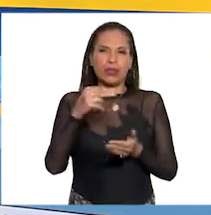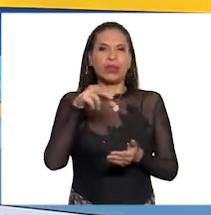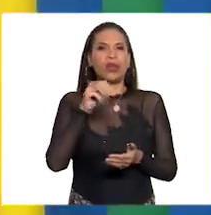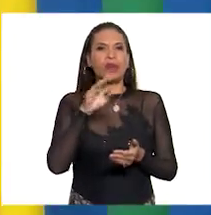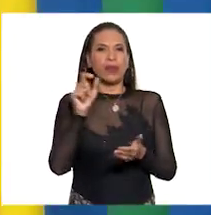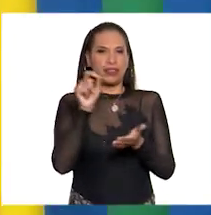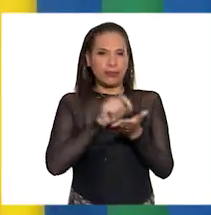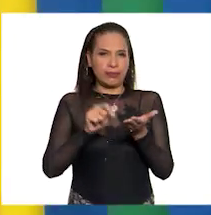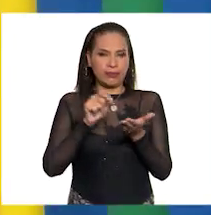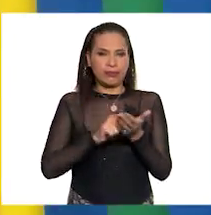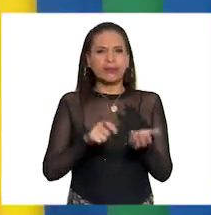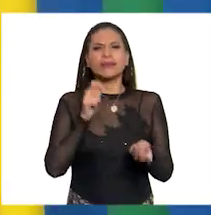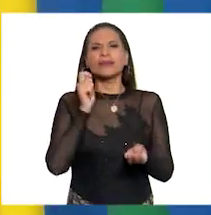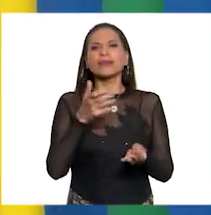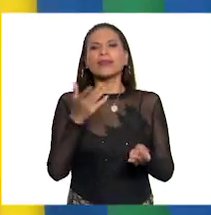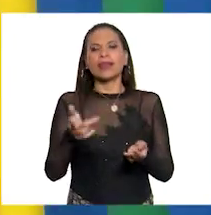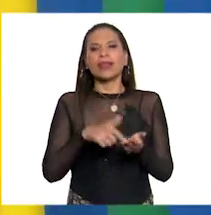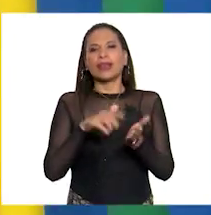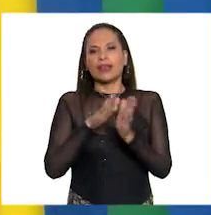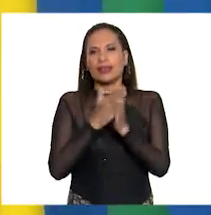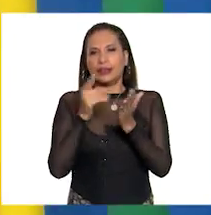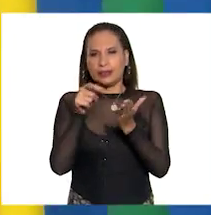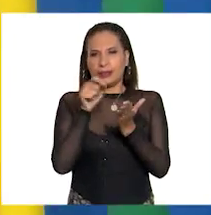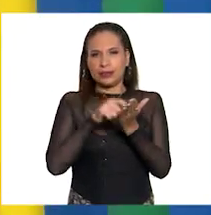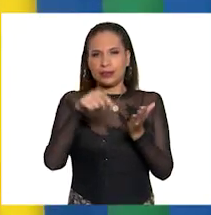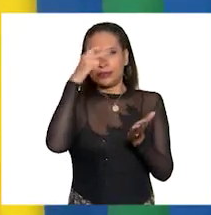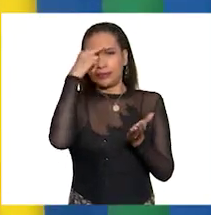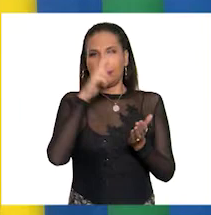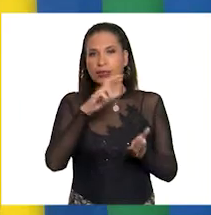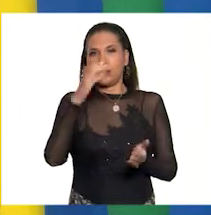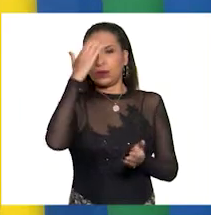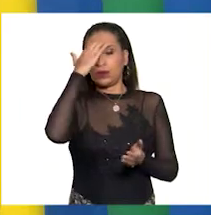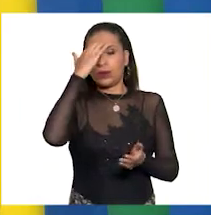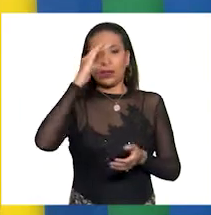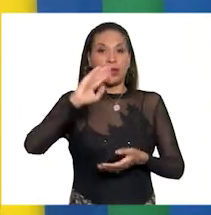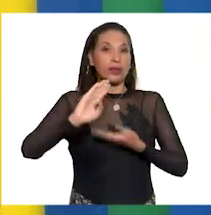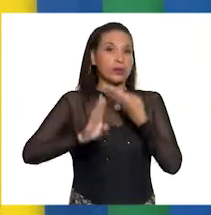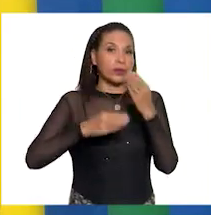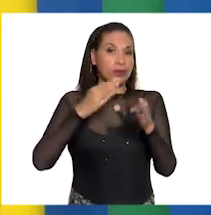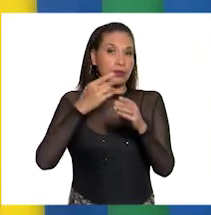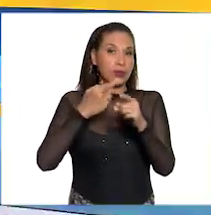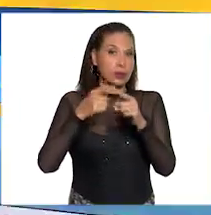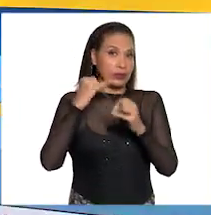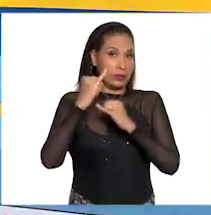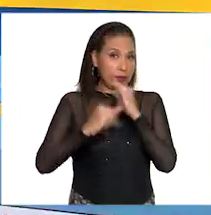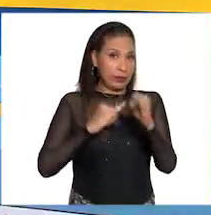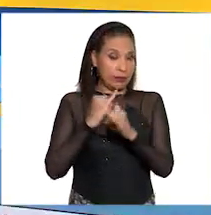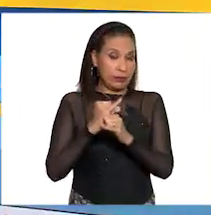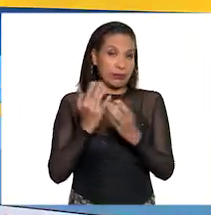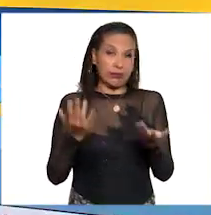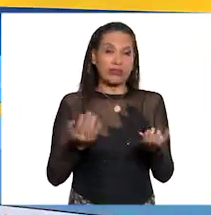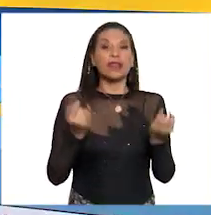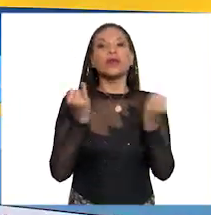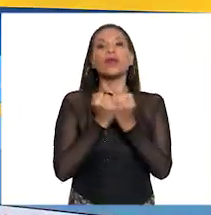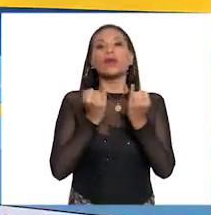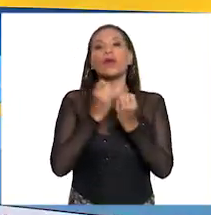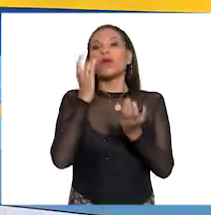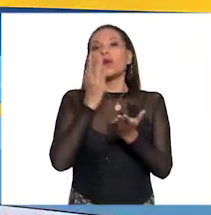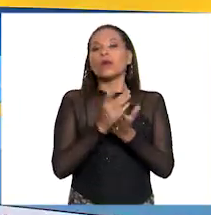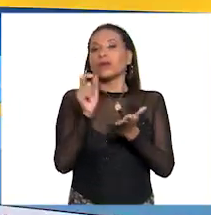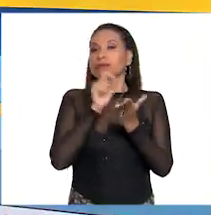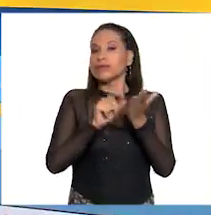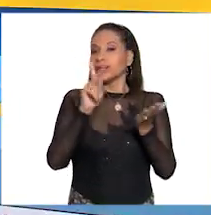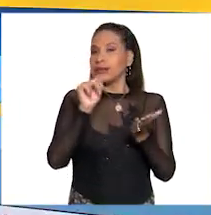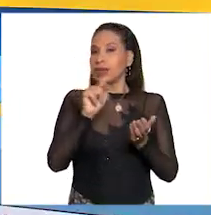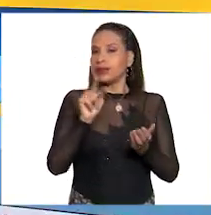Literatura. ¿Eso quiere decir que la literatura mexicana era reconocida a nivel internacional? Sí, y no solo a través de la obra de